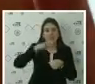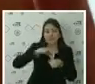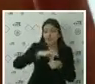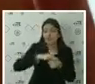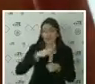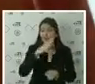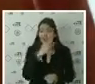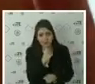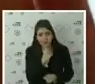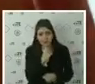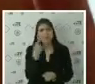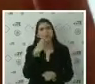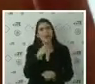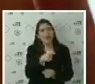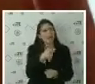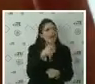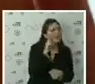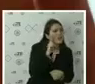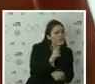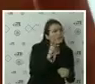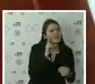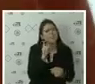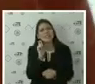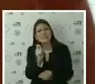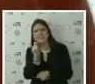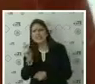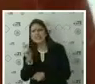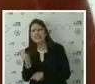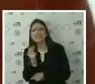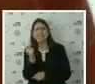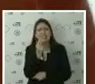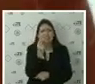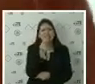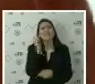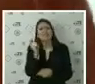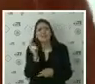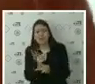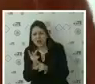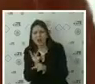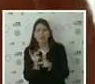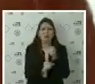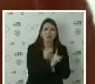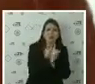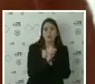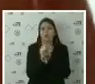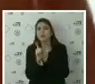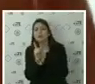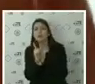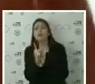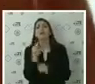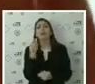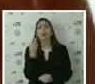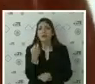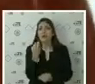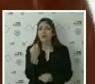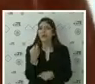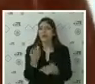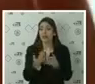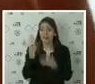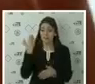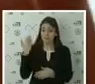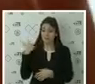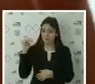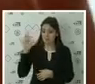propiamente, pero sentarlas y sentarlos y que ustedes nos digan de qué va, qué está pasando. Yo el miércoles